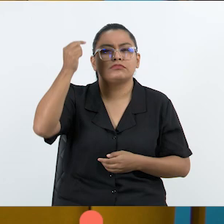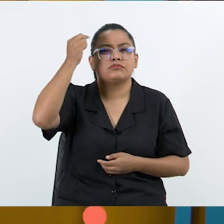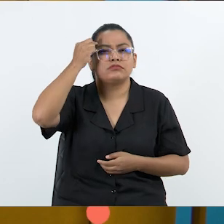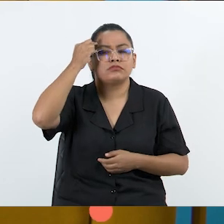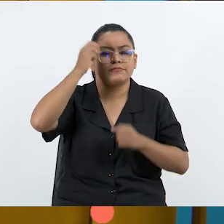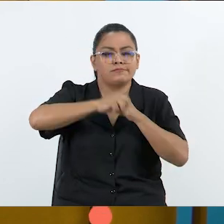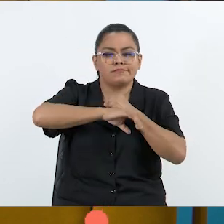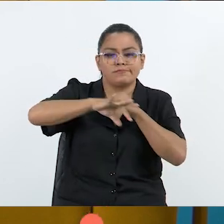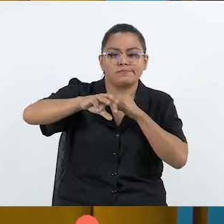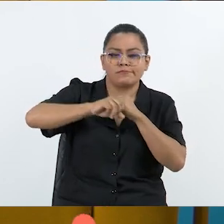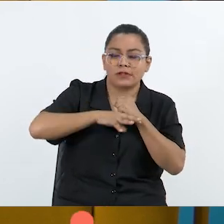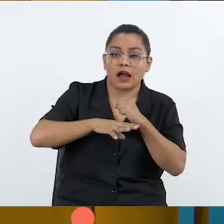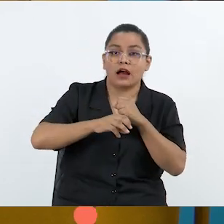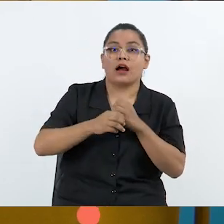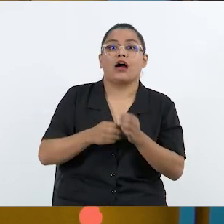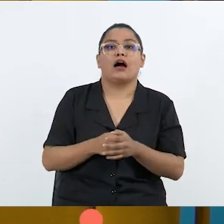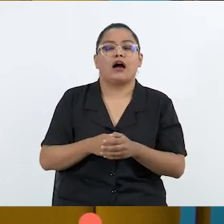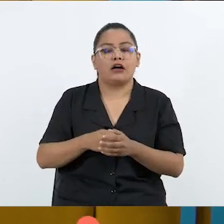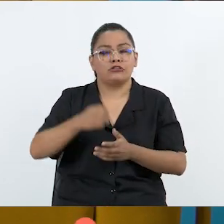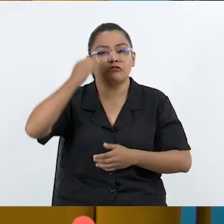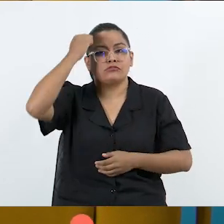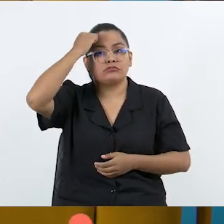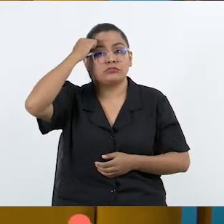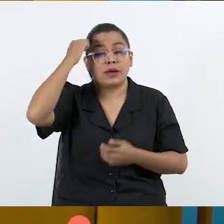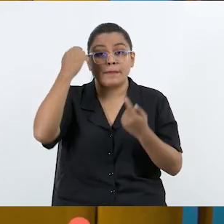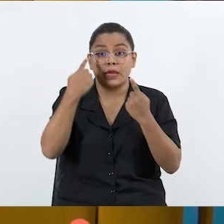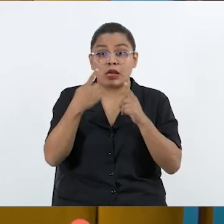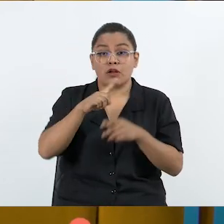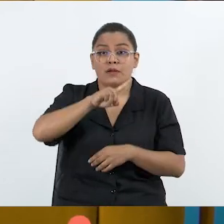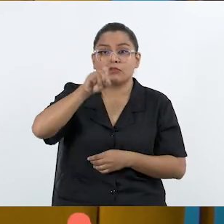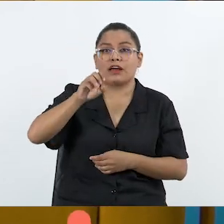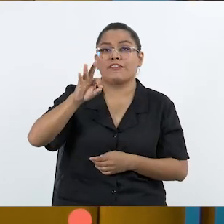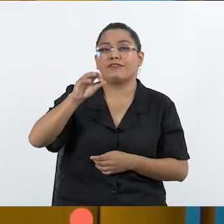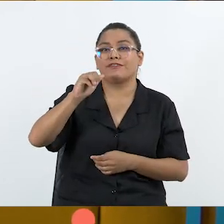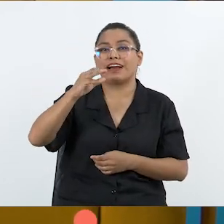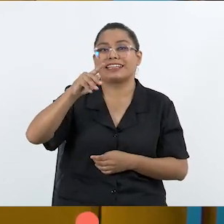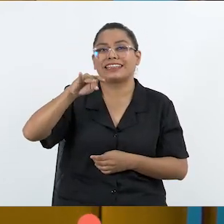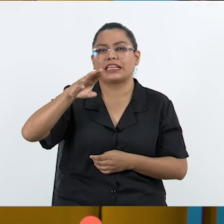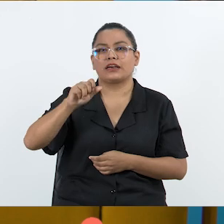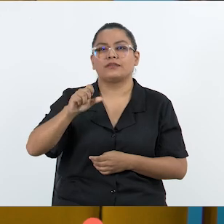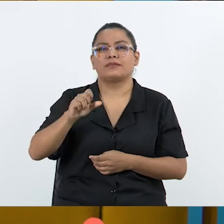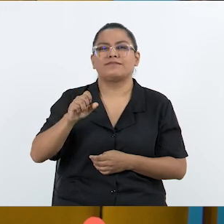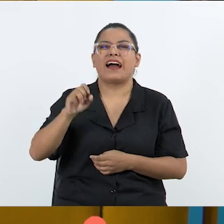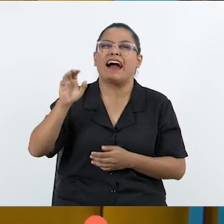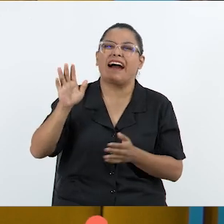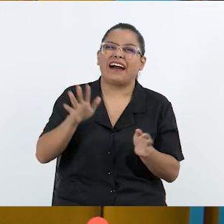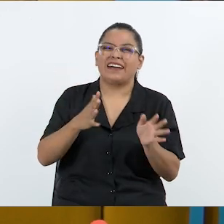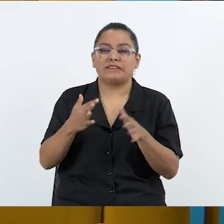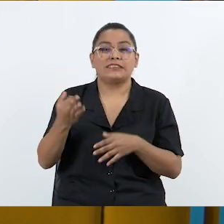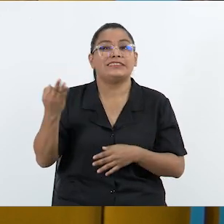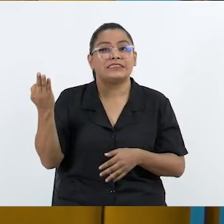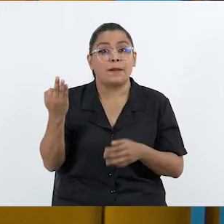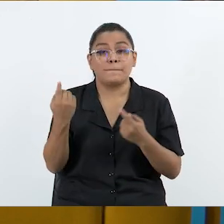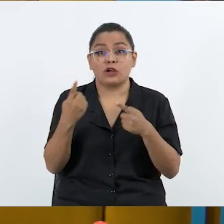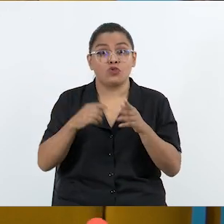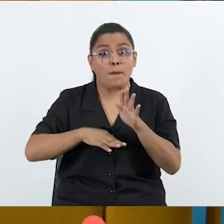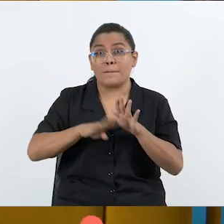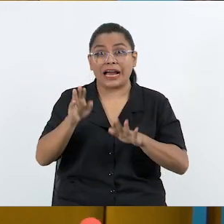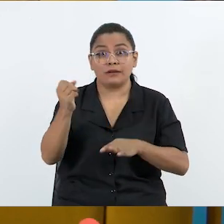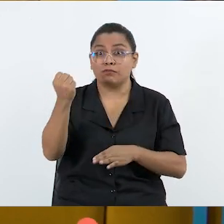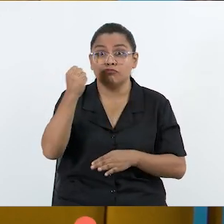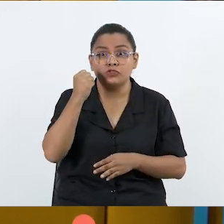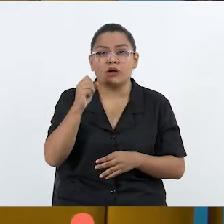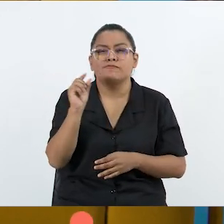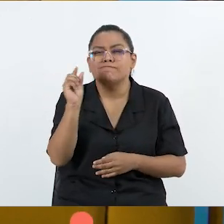Las preguntas para pensar promueven el aprendizaje. Las preguntas fácticas, si bien a veces son necesarias, no